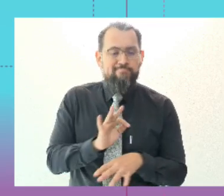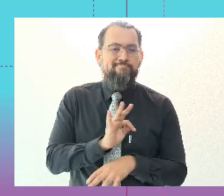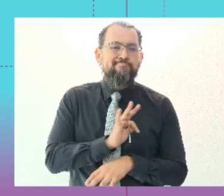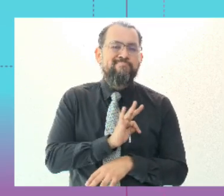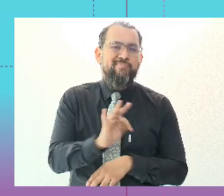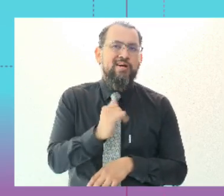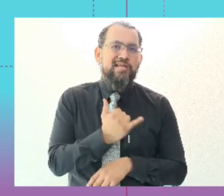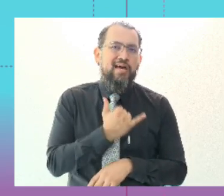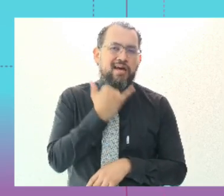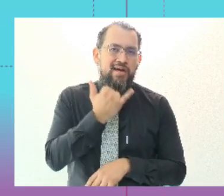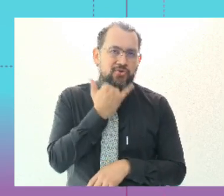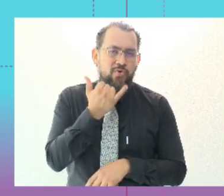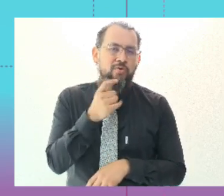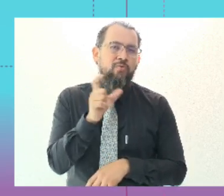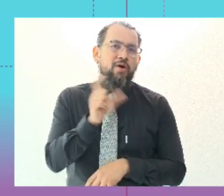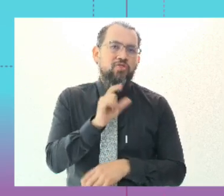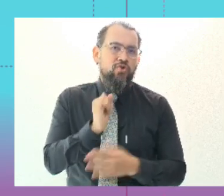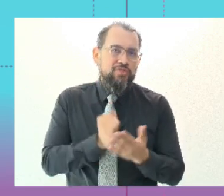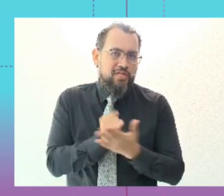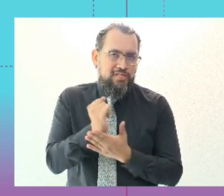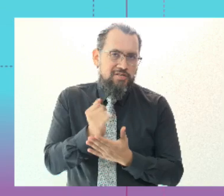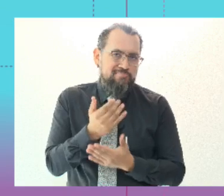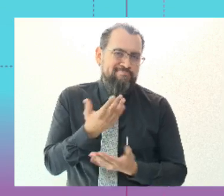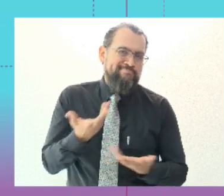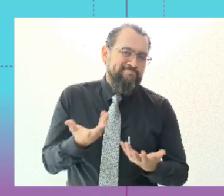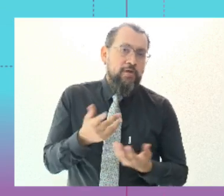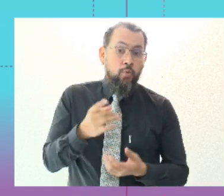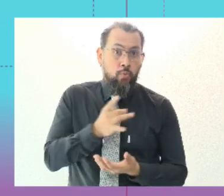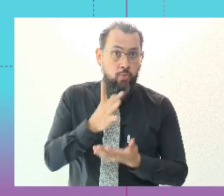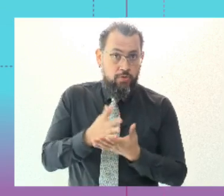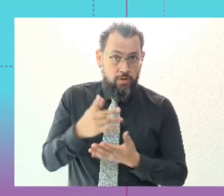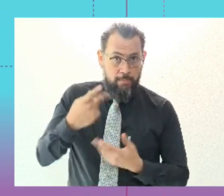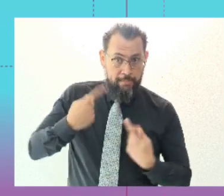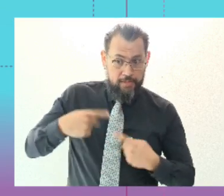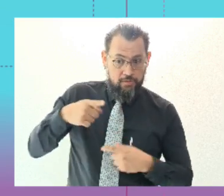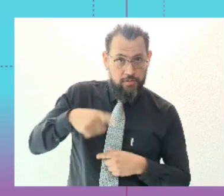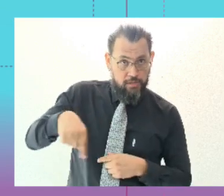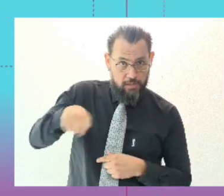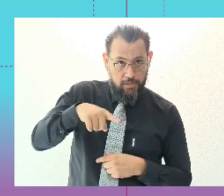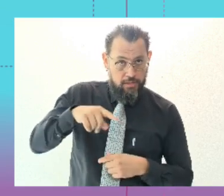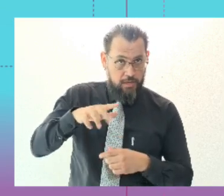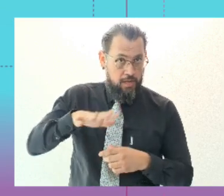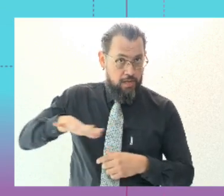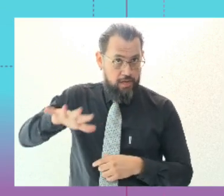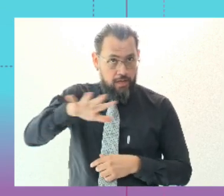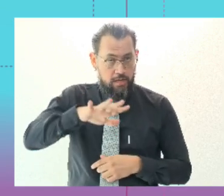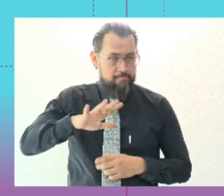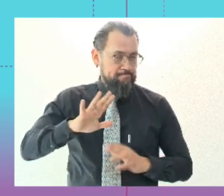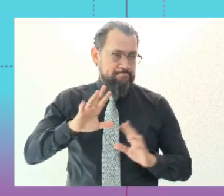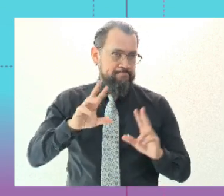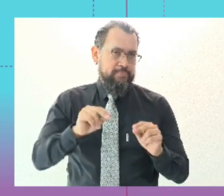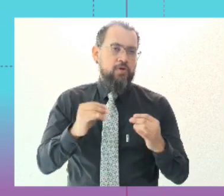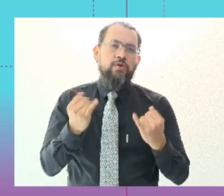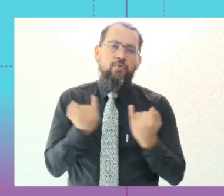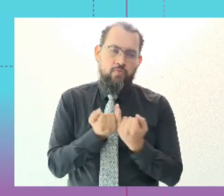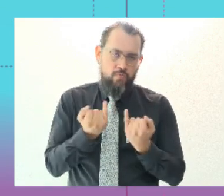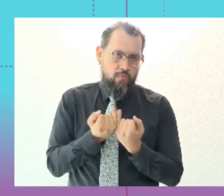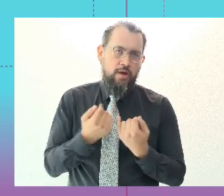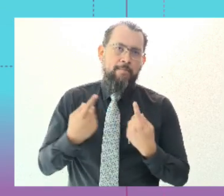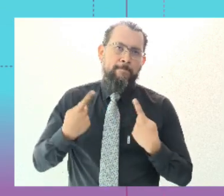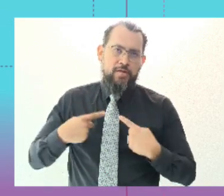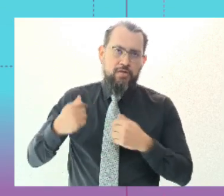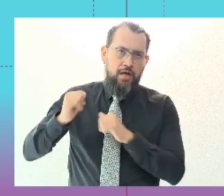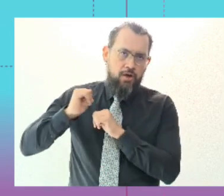puede ocasionar toma de decisiones incorrectas, no solo para la ciudadanía, sino para las autoridades que generan este tipo de información.